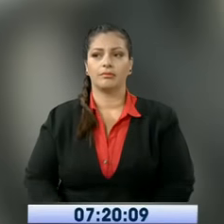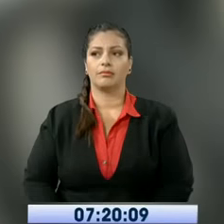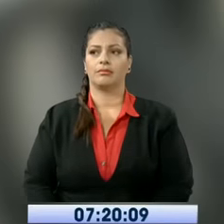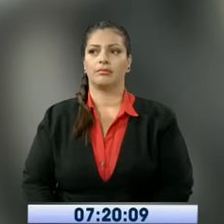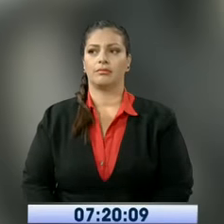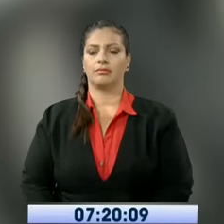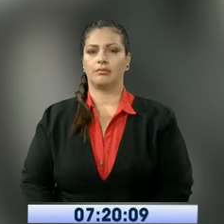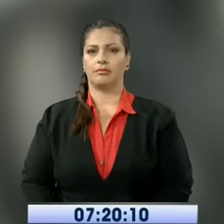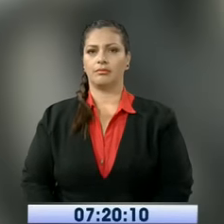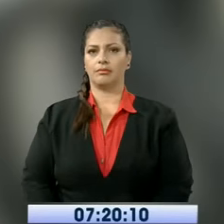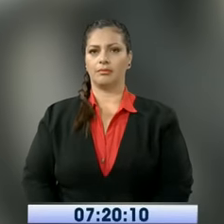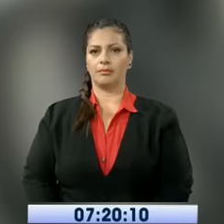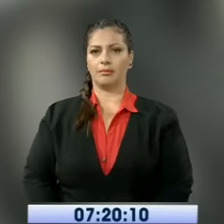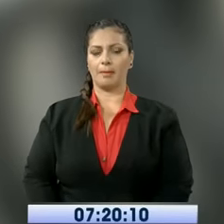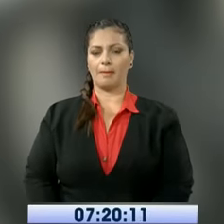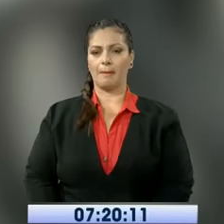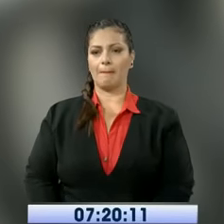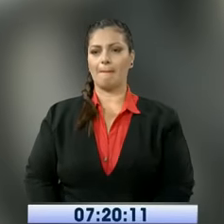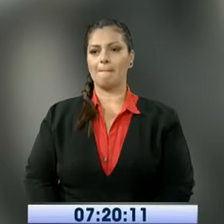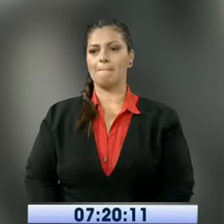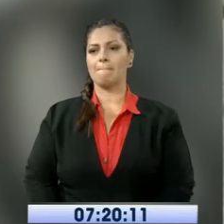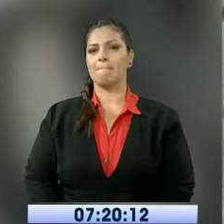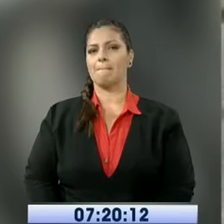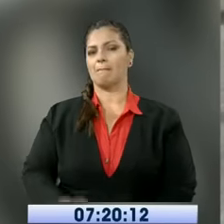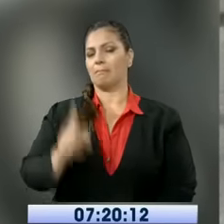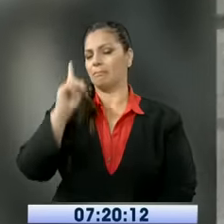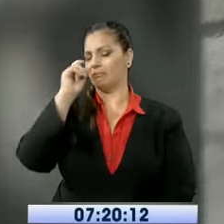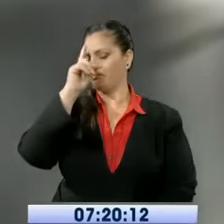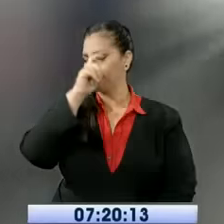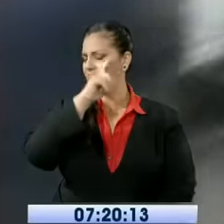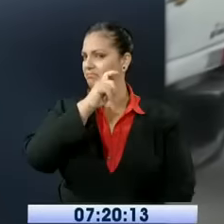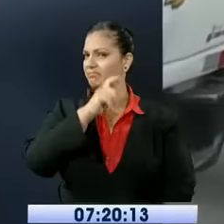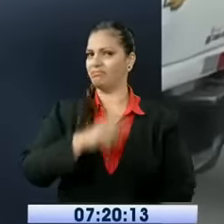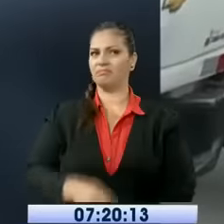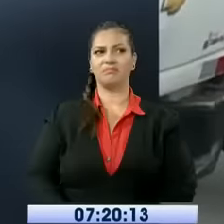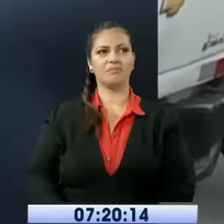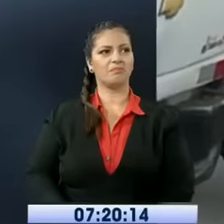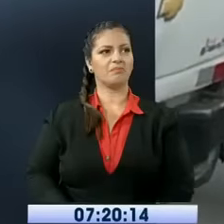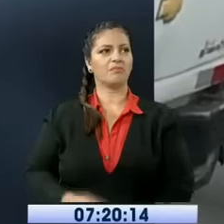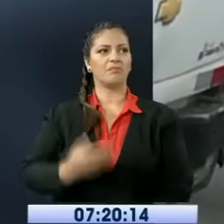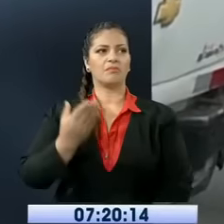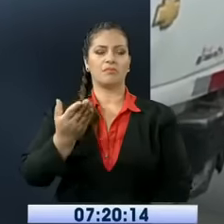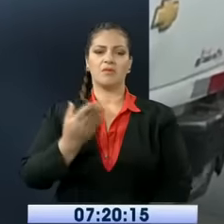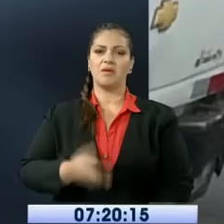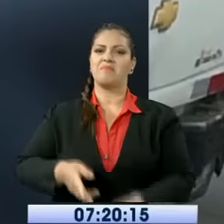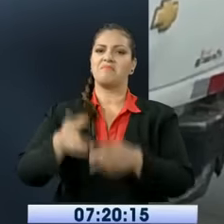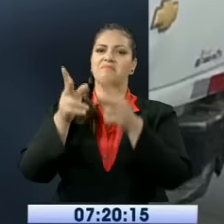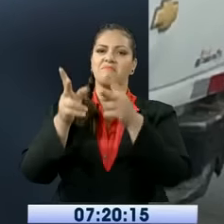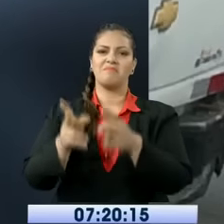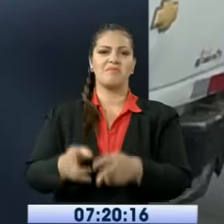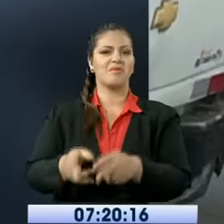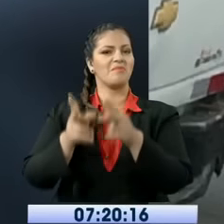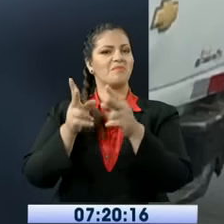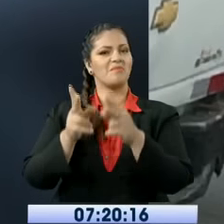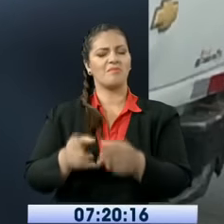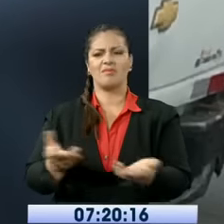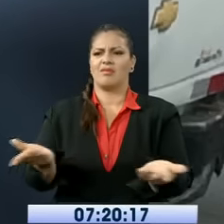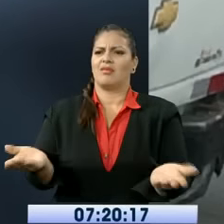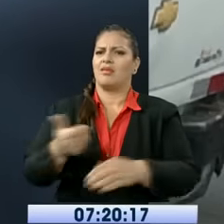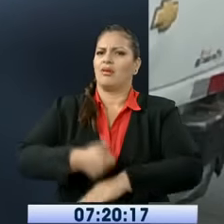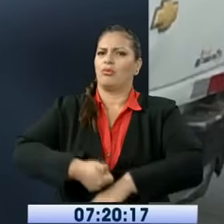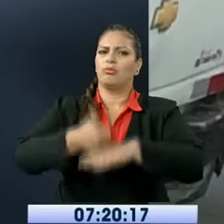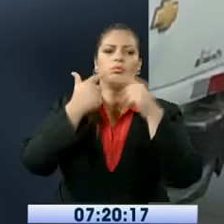personas. Realmente terrible. Uh-huh. Situación realmente terrible. Y seguimos en lo mismo y la situación sigue igual. ¿Qué pasa con las autoridades en